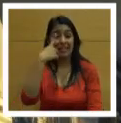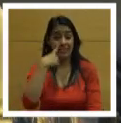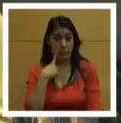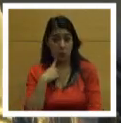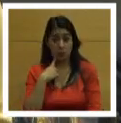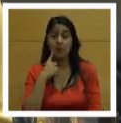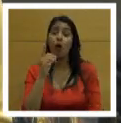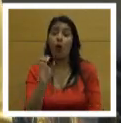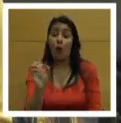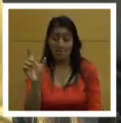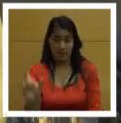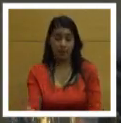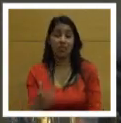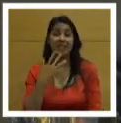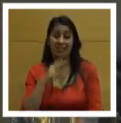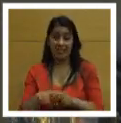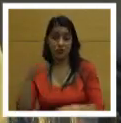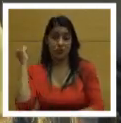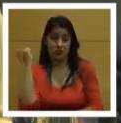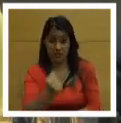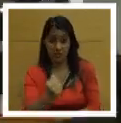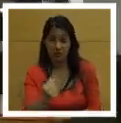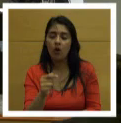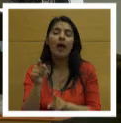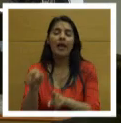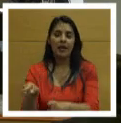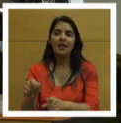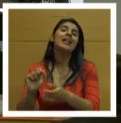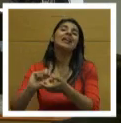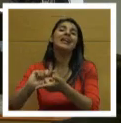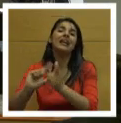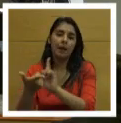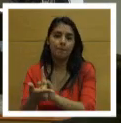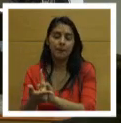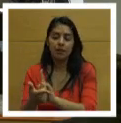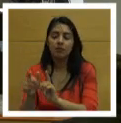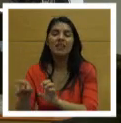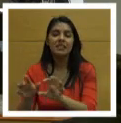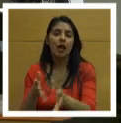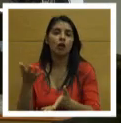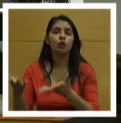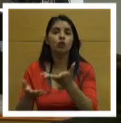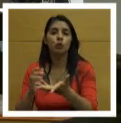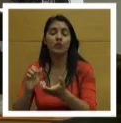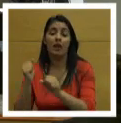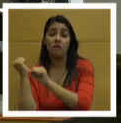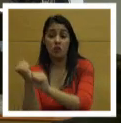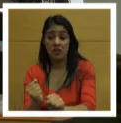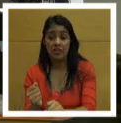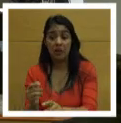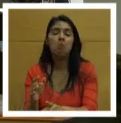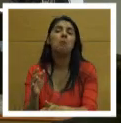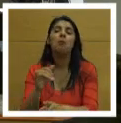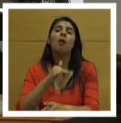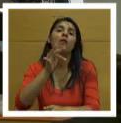la persona que cometió ese delito interrumpa esas conductas agresivas, esas conductas violentas para que no las replique a futuro.